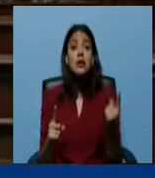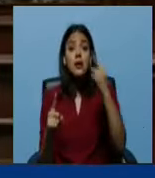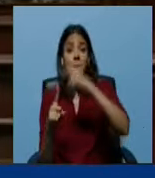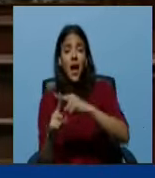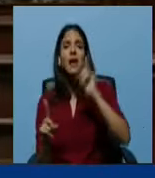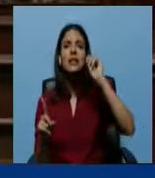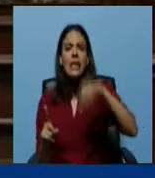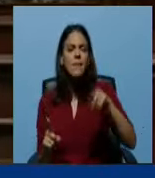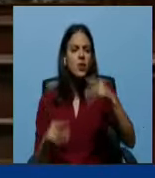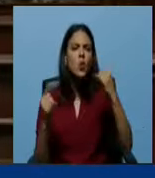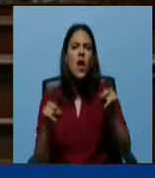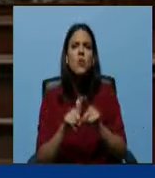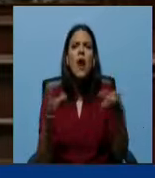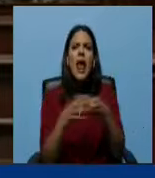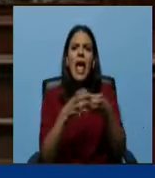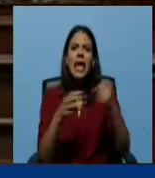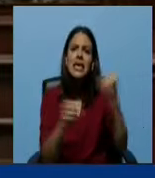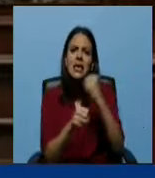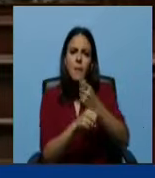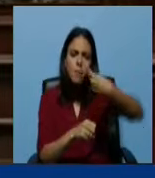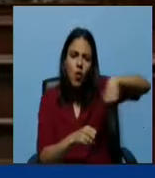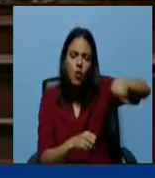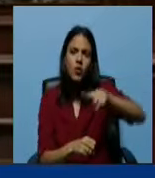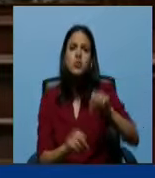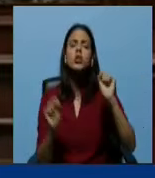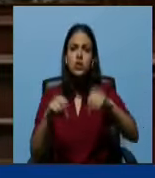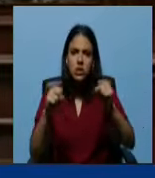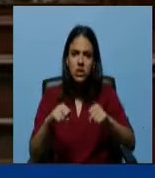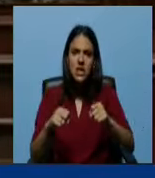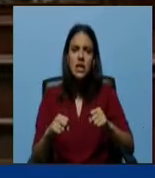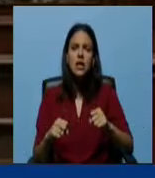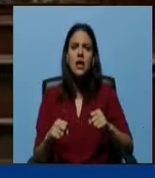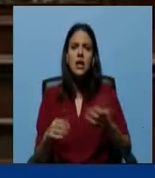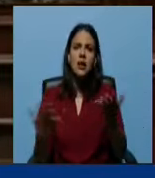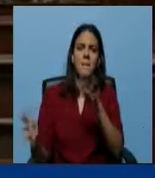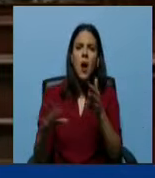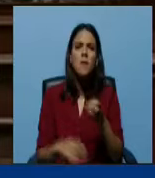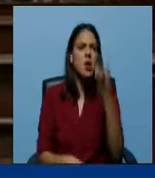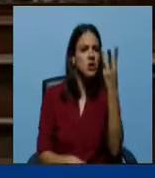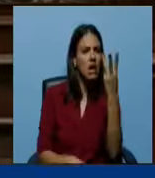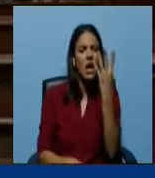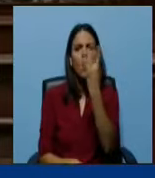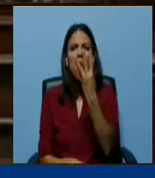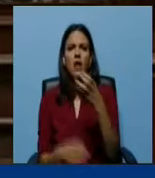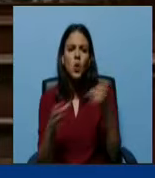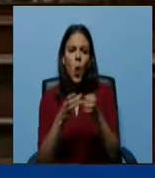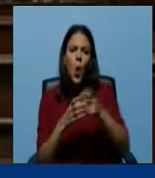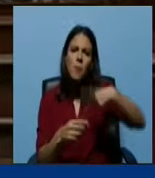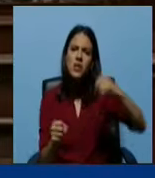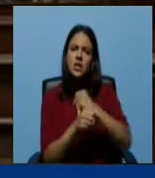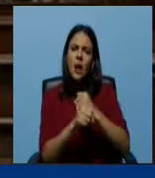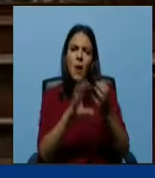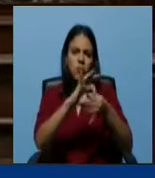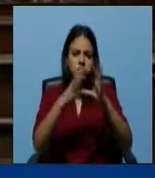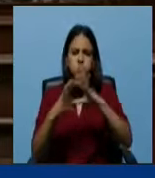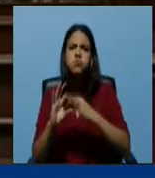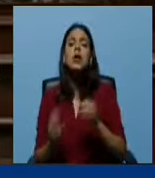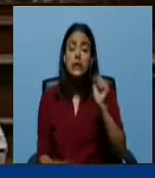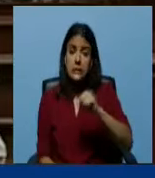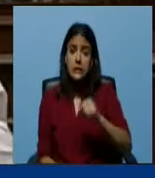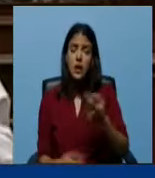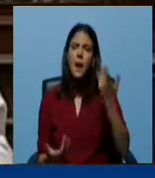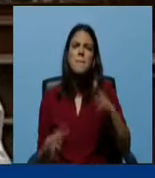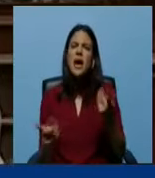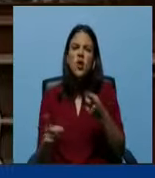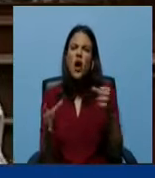tú tienes un equipo. ¿Y qué le dijiste tú? Sí, que éramos como 3-4 compañeros que trabajamos contigo. Ah, pero ese equipo,